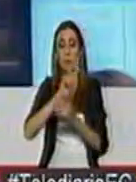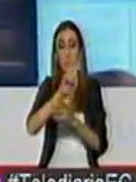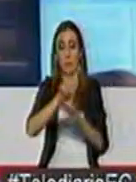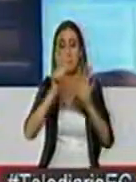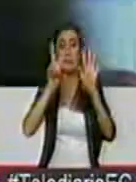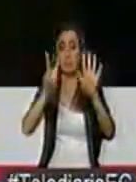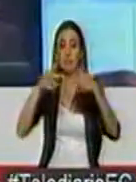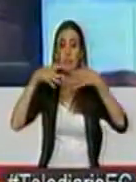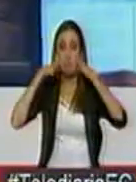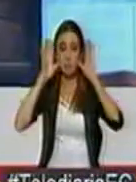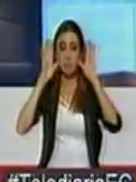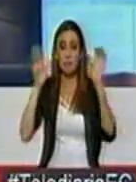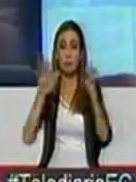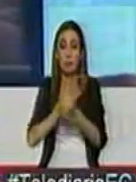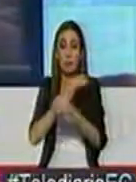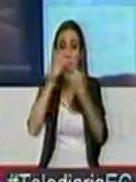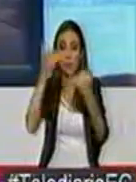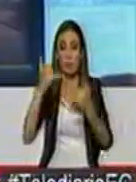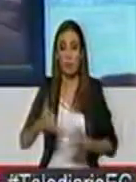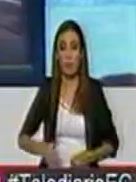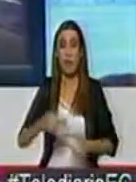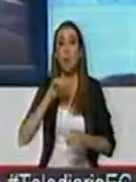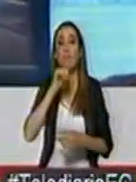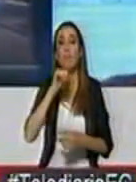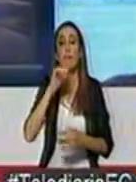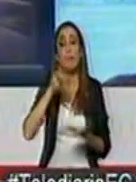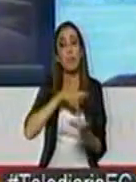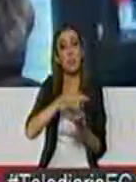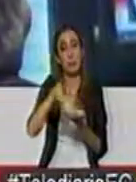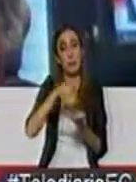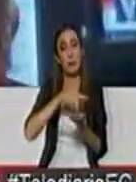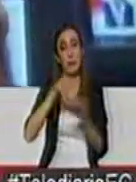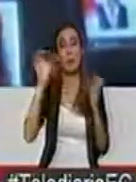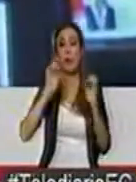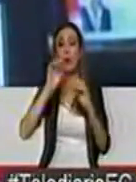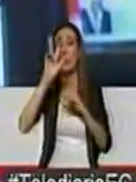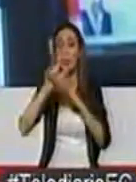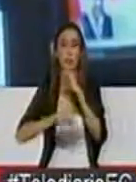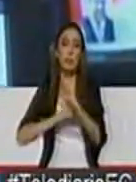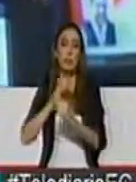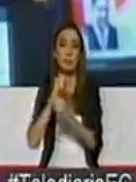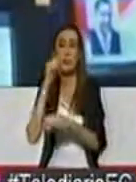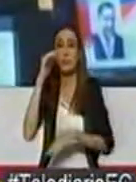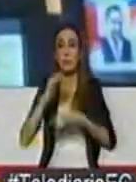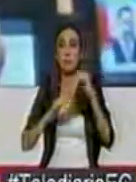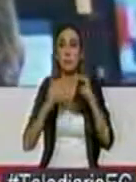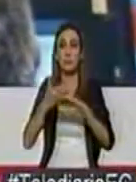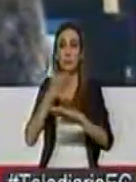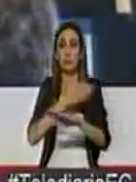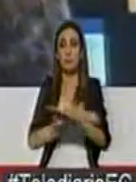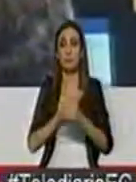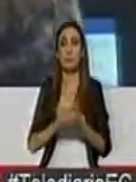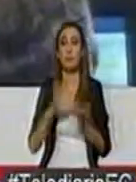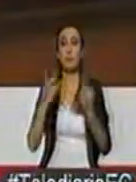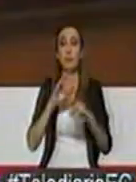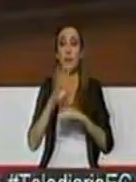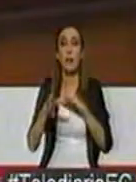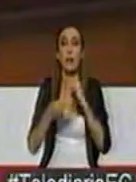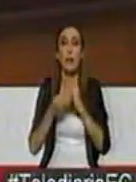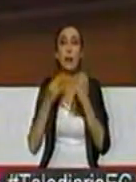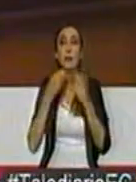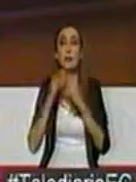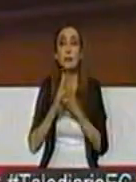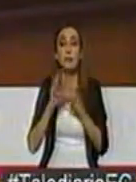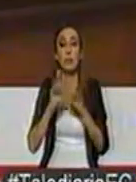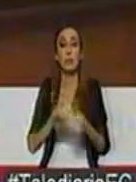el pago del 100% del saldo del capital adeudado o en 3 años si la deuda corresponde al plazo anterior. Además, los valores